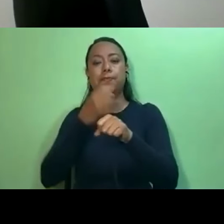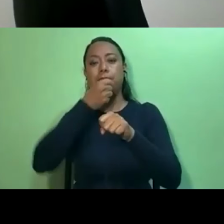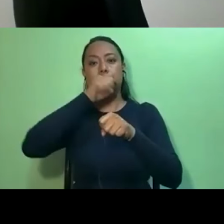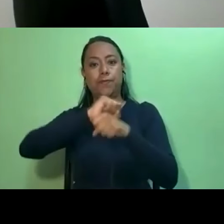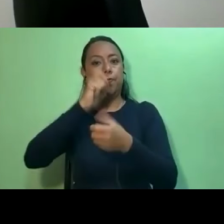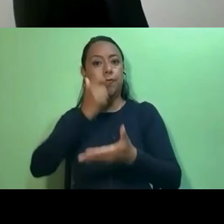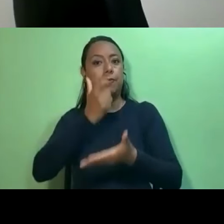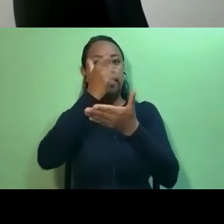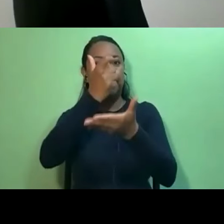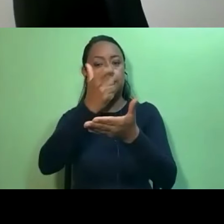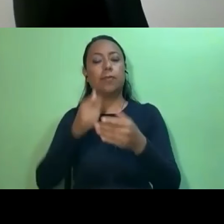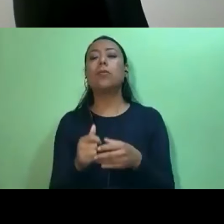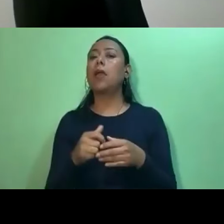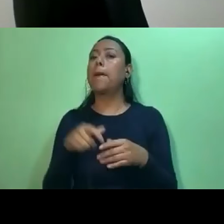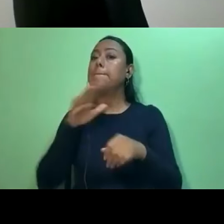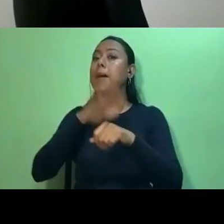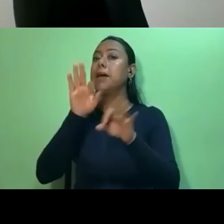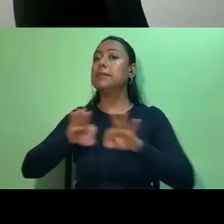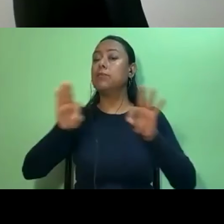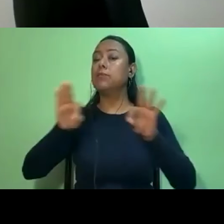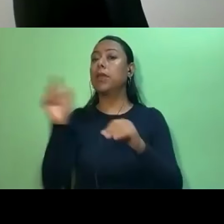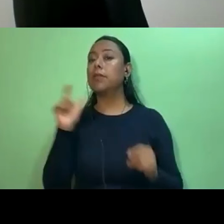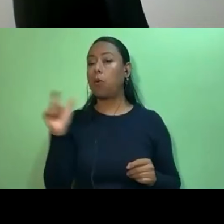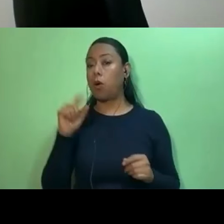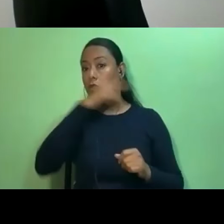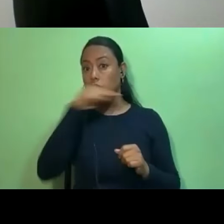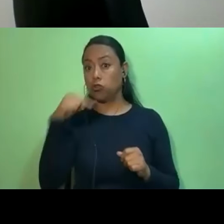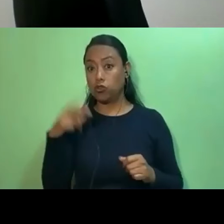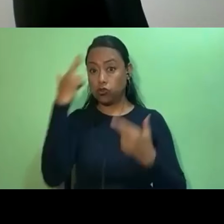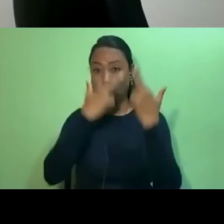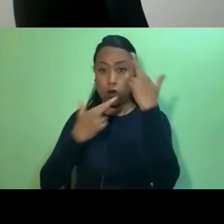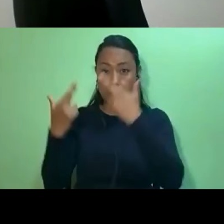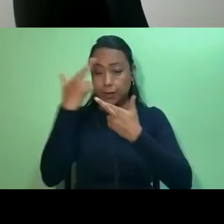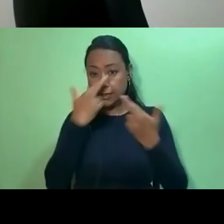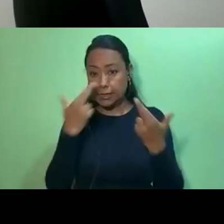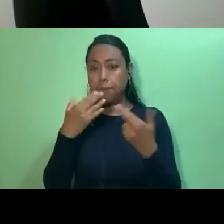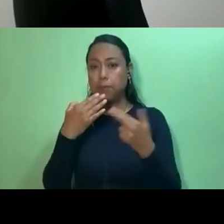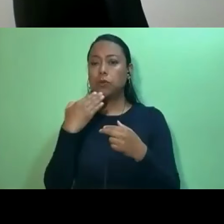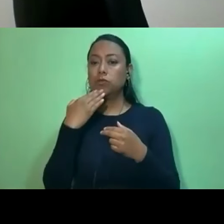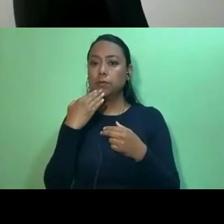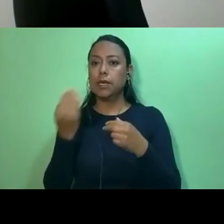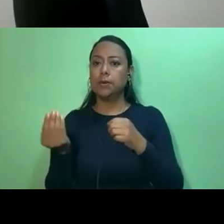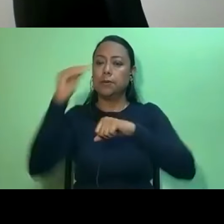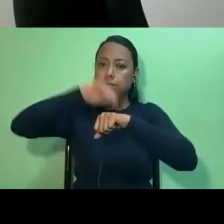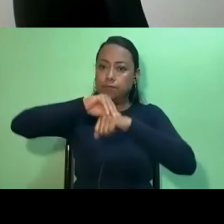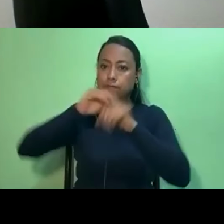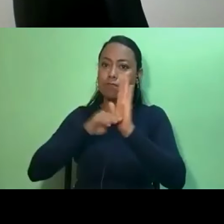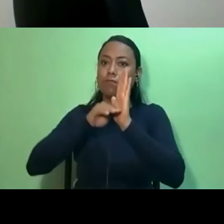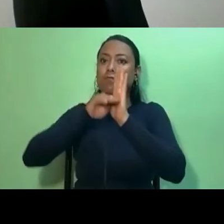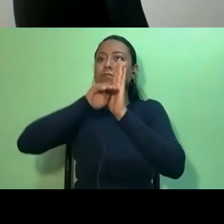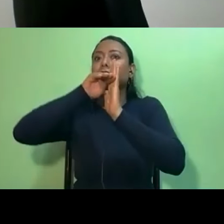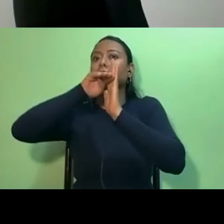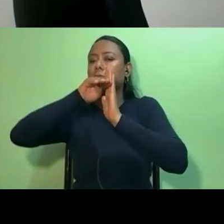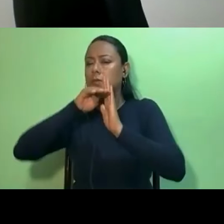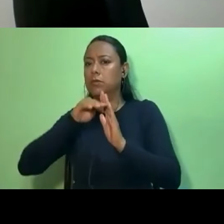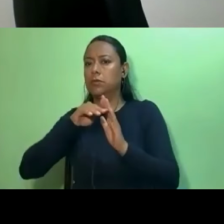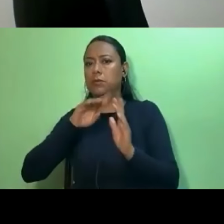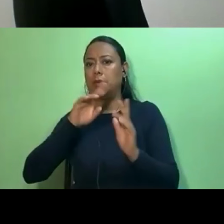Finanzas, sobre todo cuando revisamos de manera muy puntual el no incremento de la carga impositiva hacia